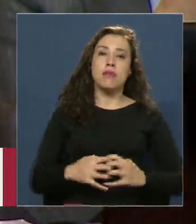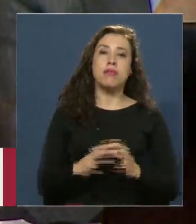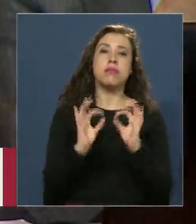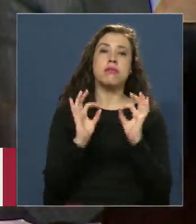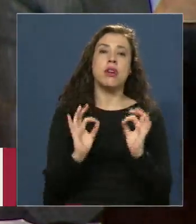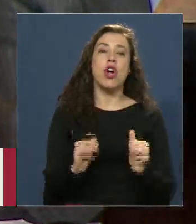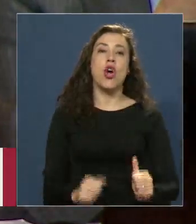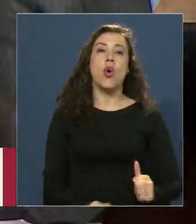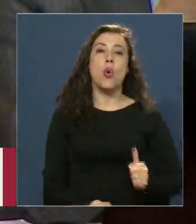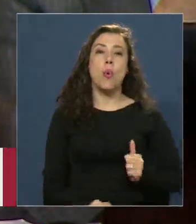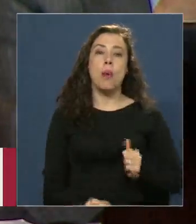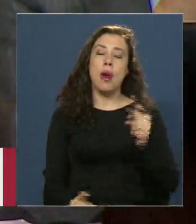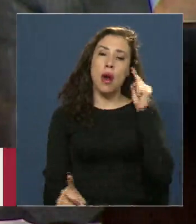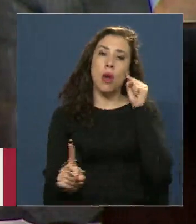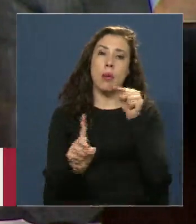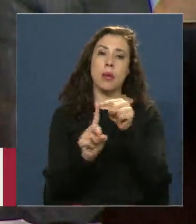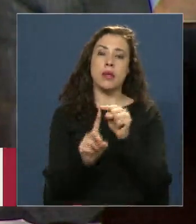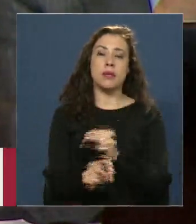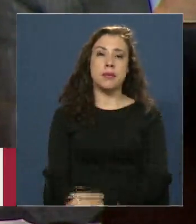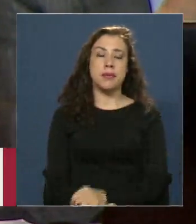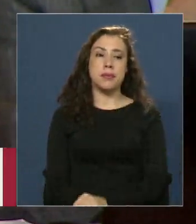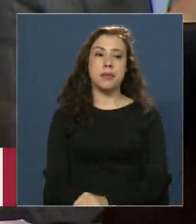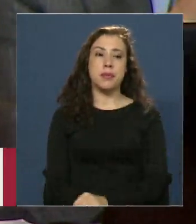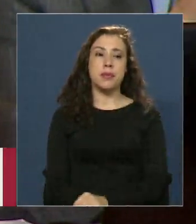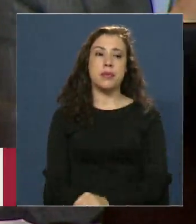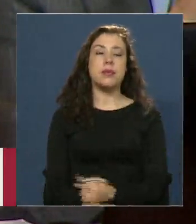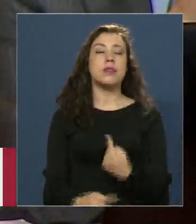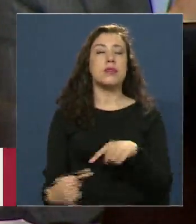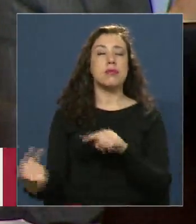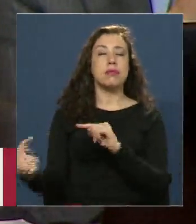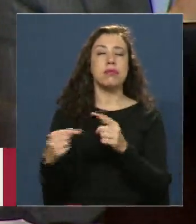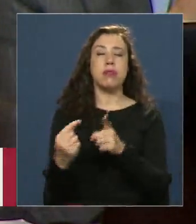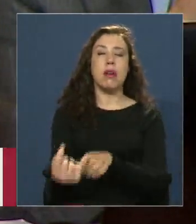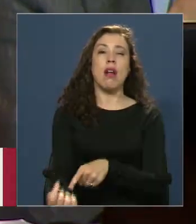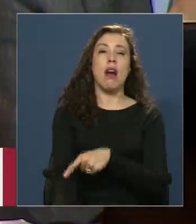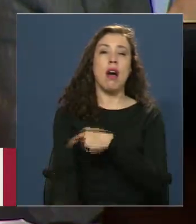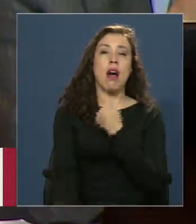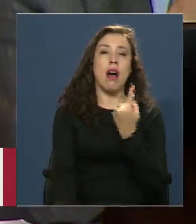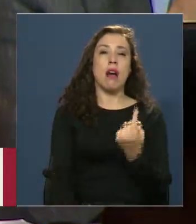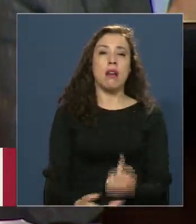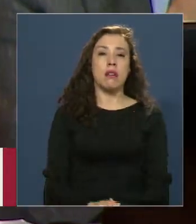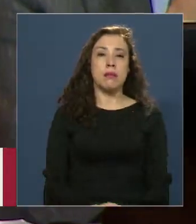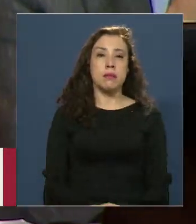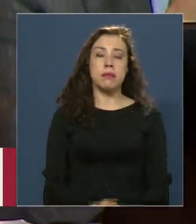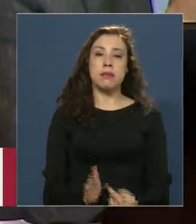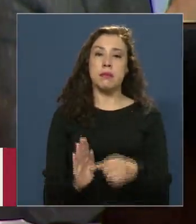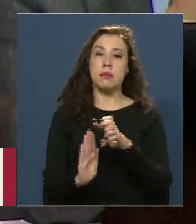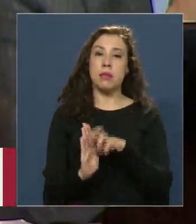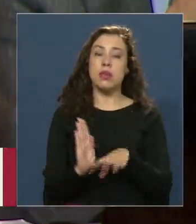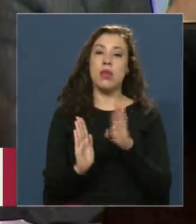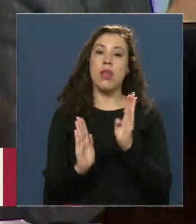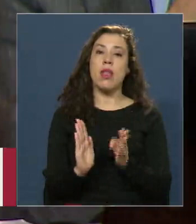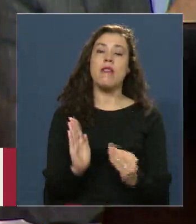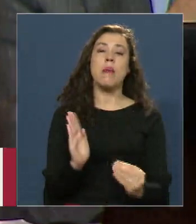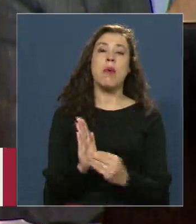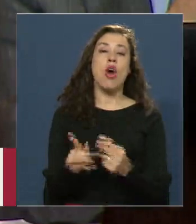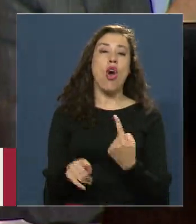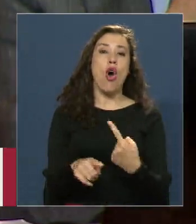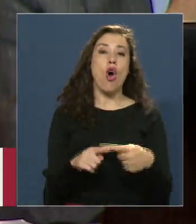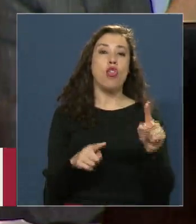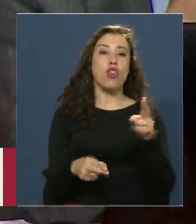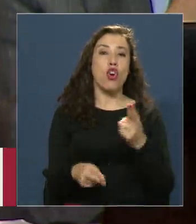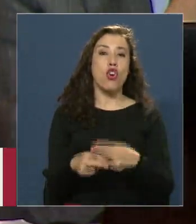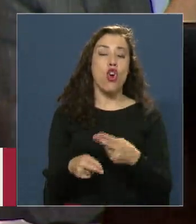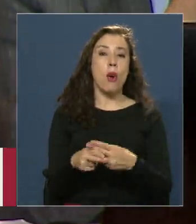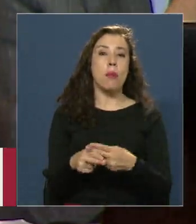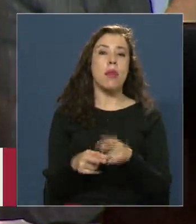cumplir este objetivo. Por ello, se discutió latamente que este proyecto debería ser nombrado de otra manera, que